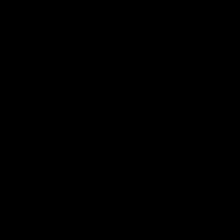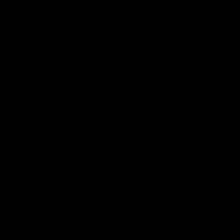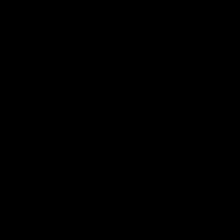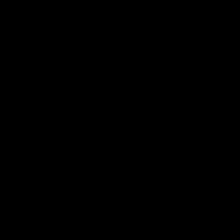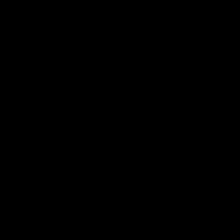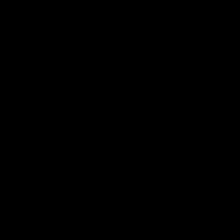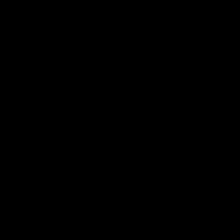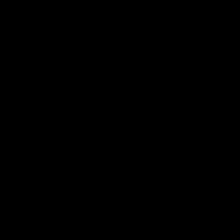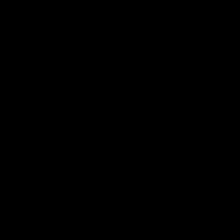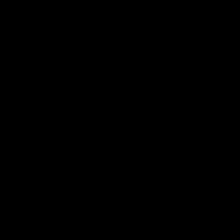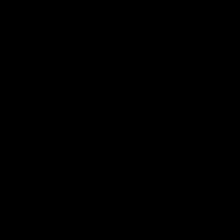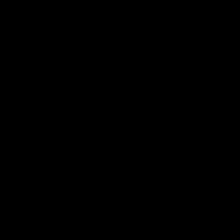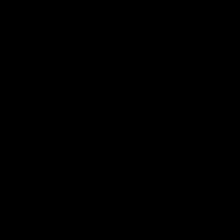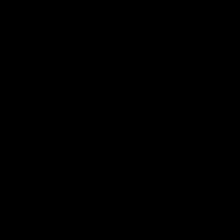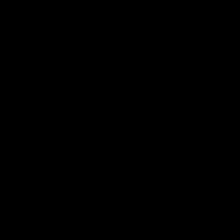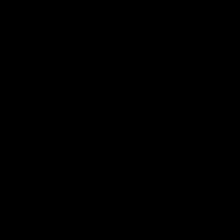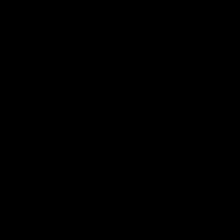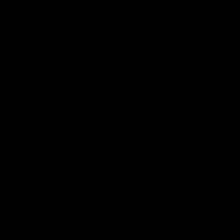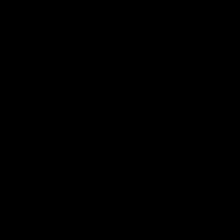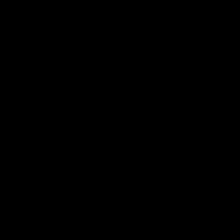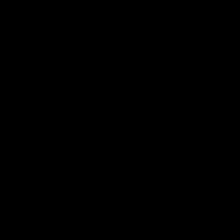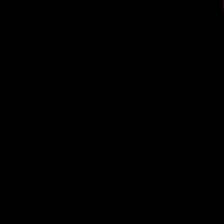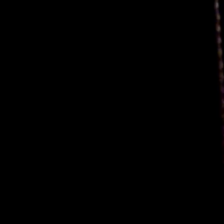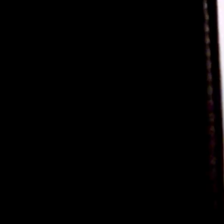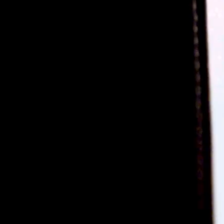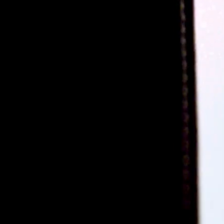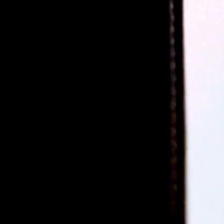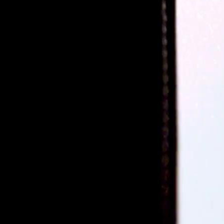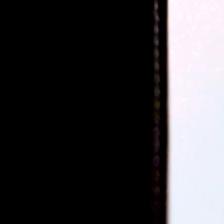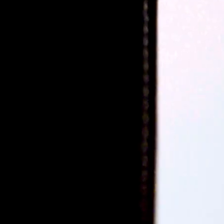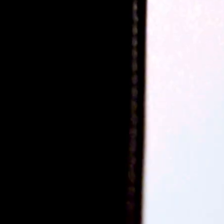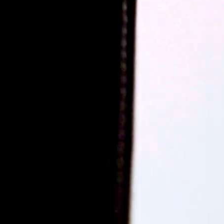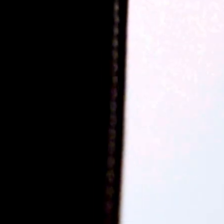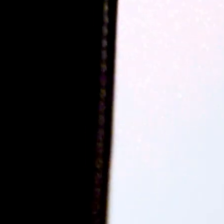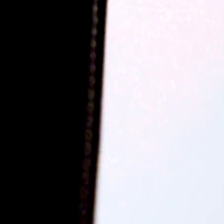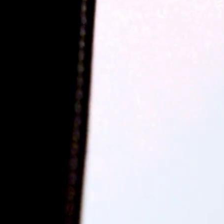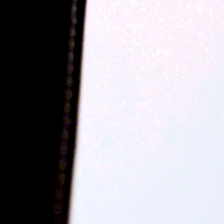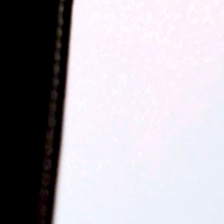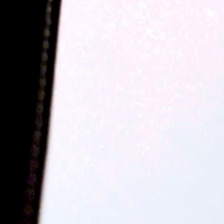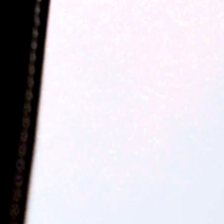La palabra de su gracia, con el pastor Juan Cano.